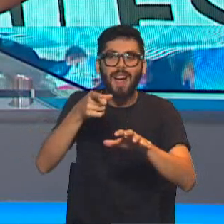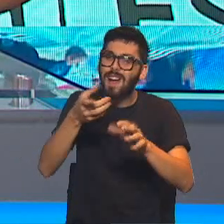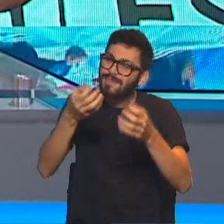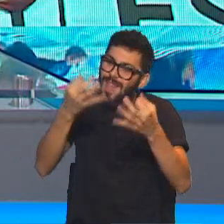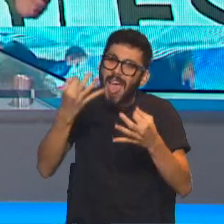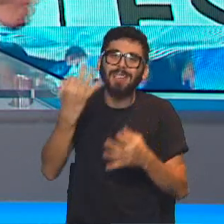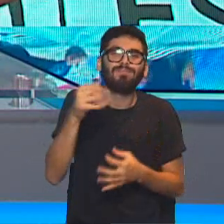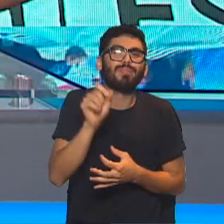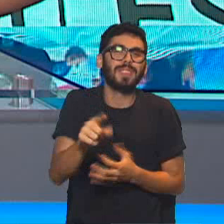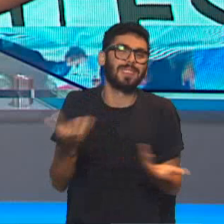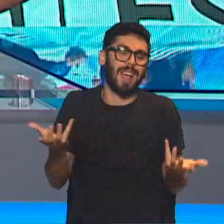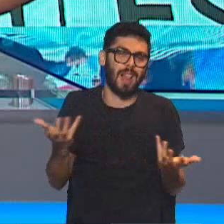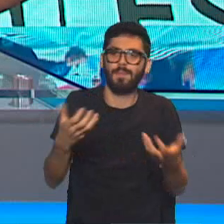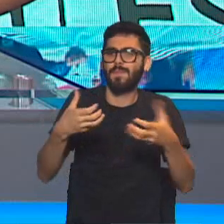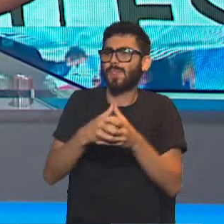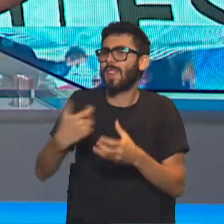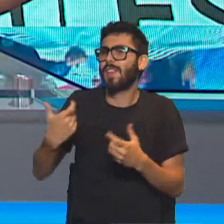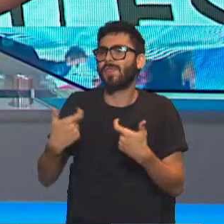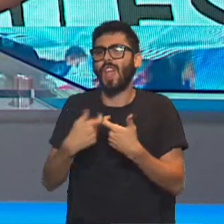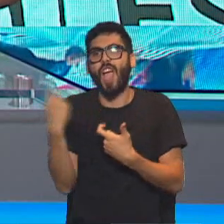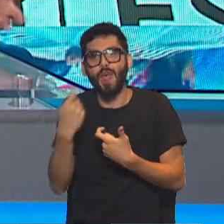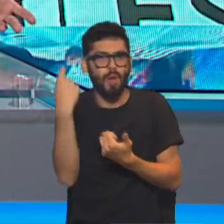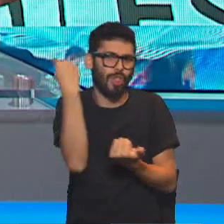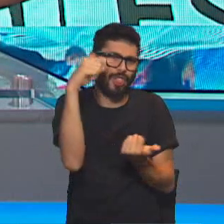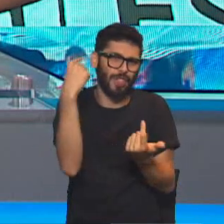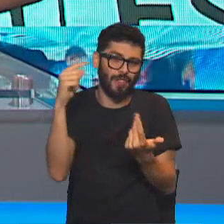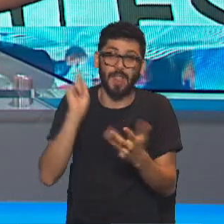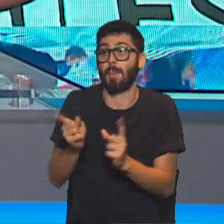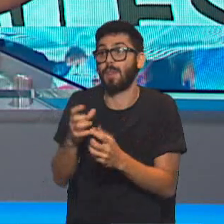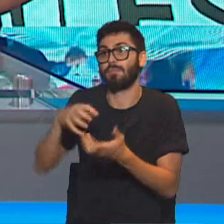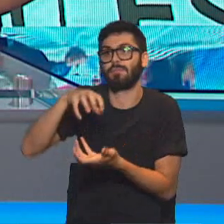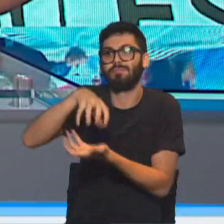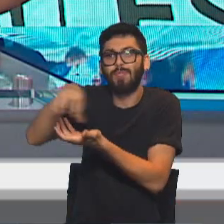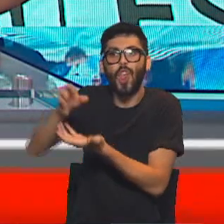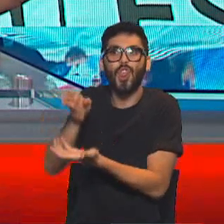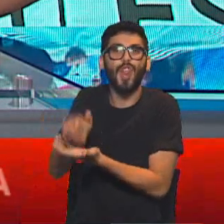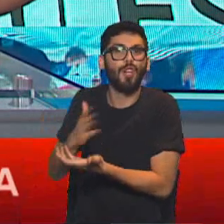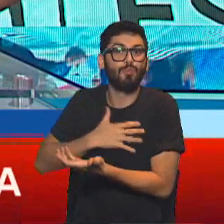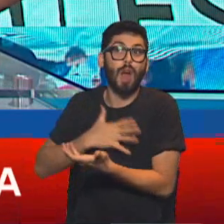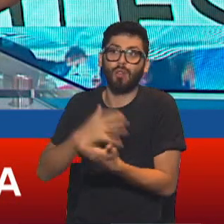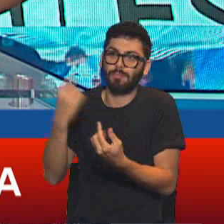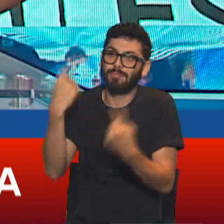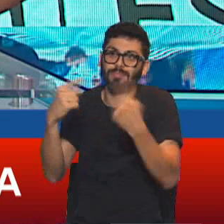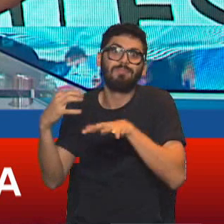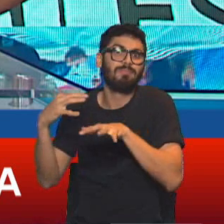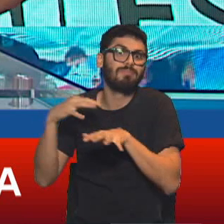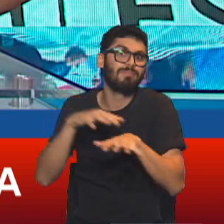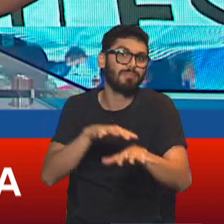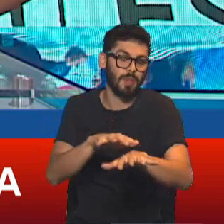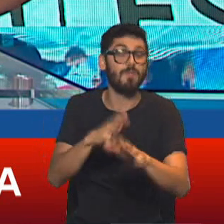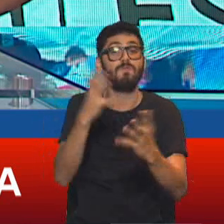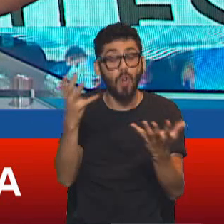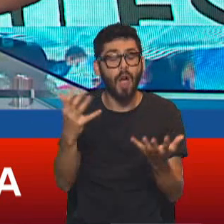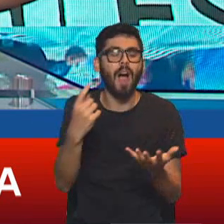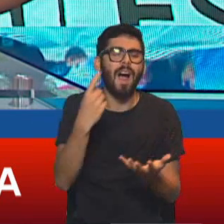esto, distintos sectores gremiales, por supuesto también, y referentes de derechos humanos que se hacen presente. Bueno, precisamente queremos